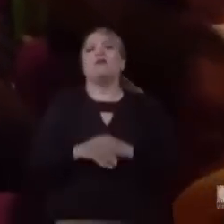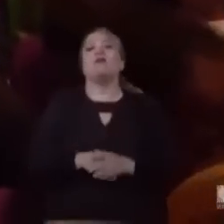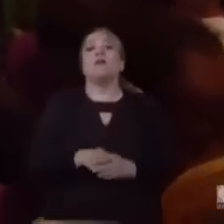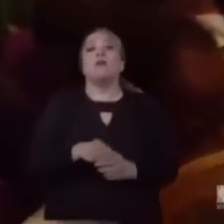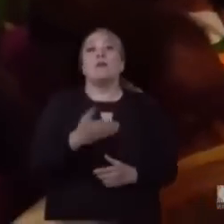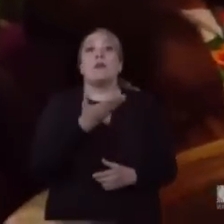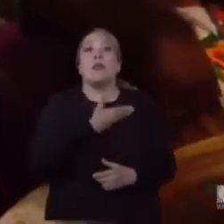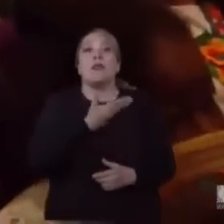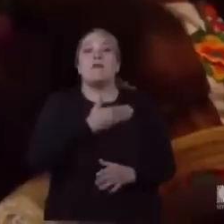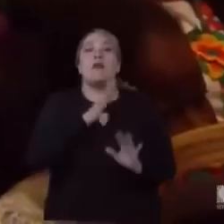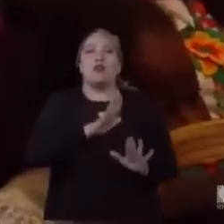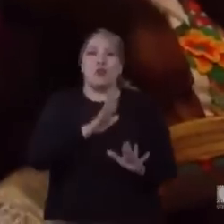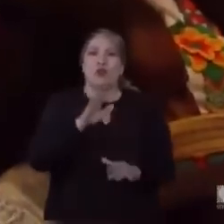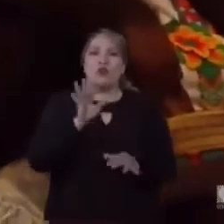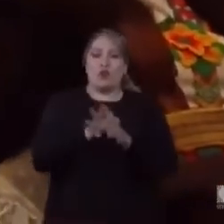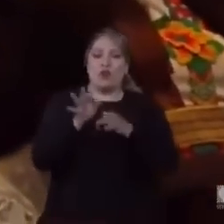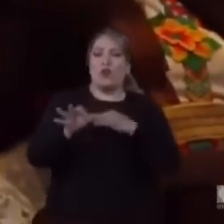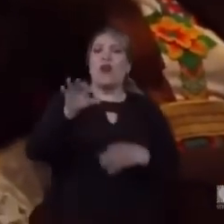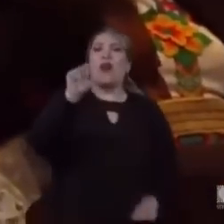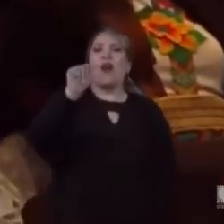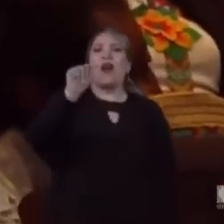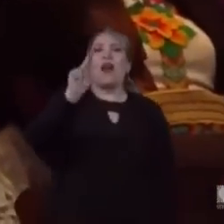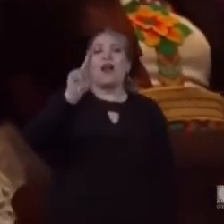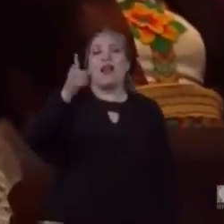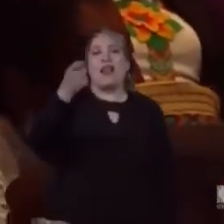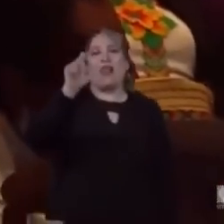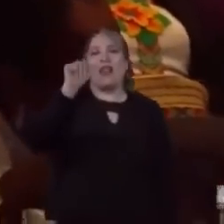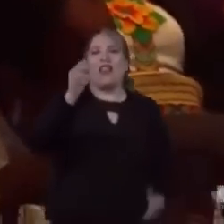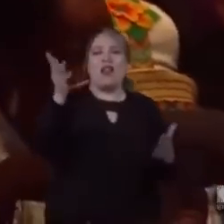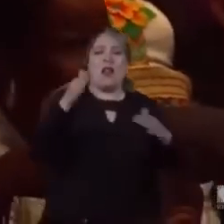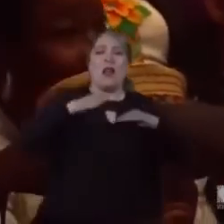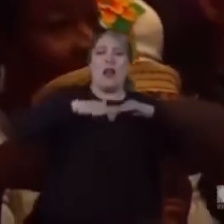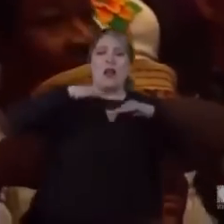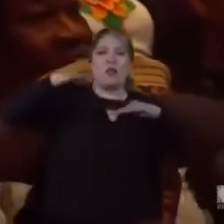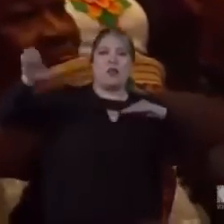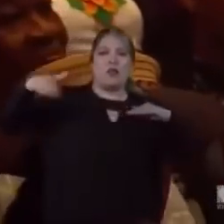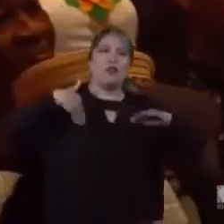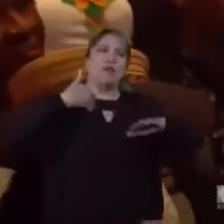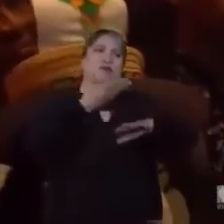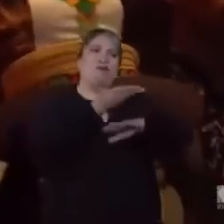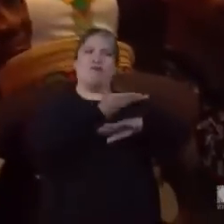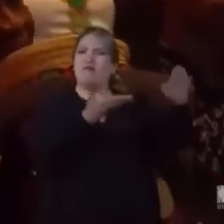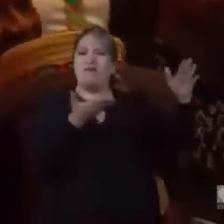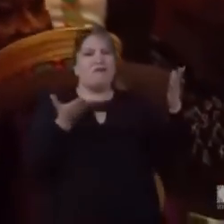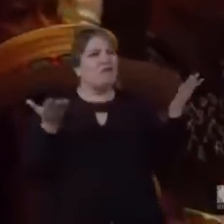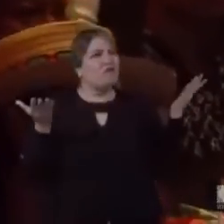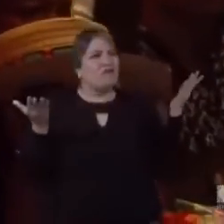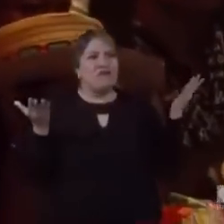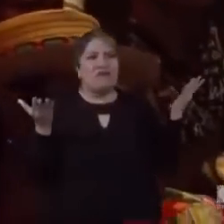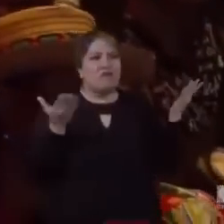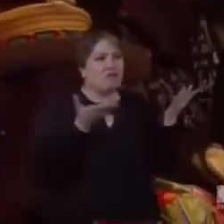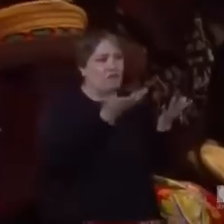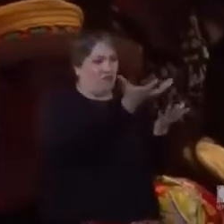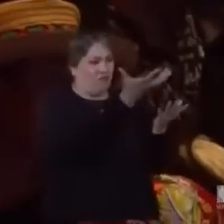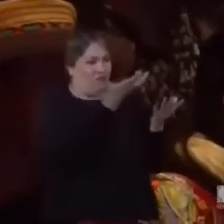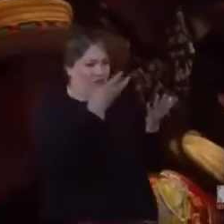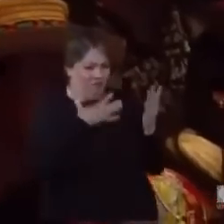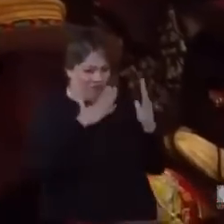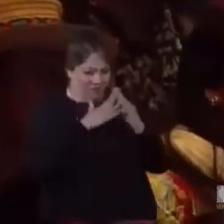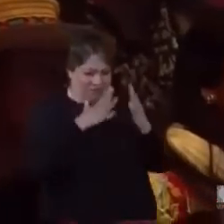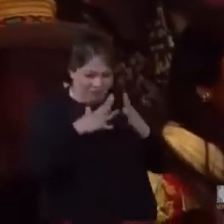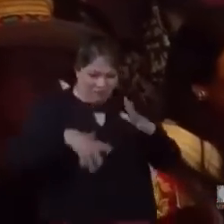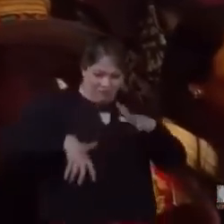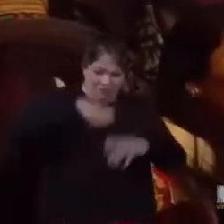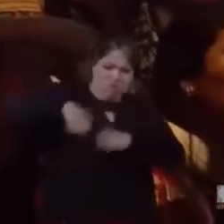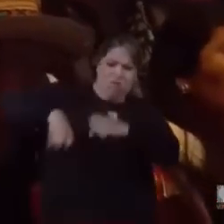acompañado a las mamás de Argelia en Antioquia, que reclaman a las FARC por qué llegaron hasta sus casas a llevarse a los